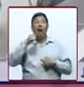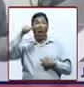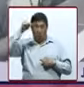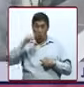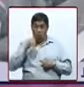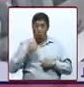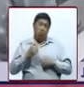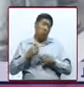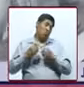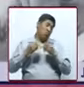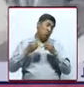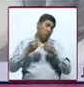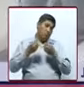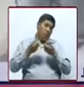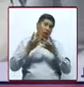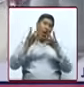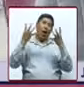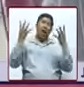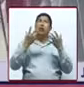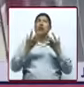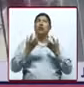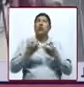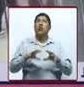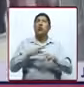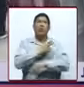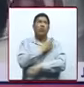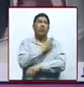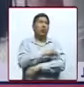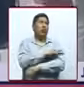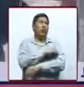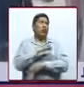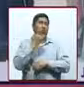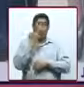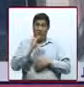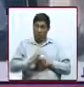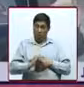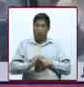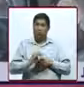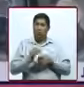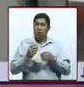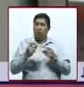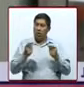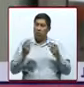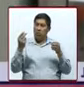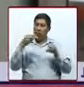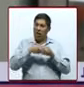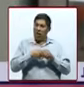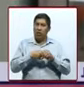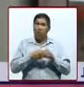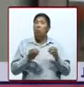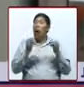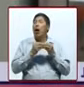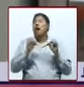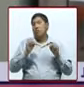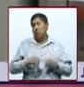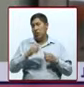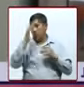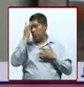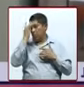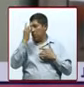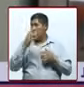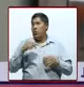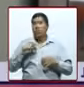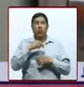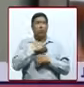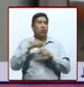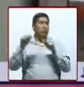Lo que no queremos es que existan en los hospitales, como por ejemplo en niño, que existan colapsos en pacientes que puedan internar. Y cuando